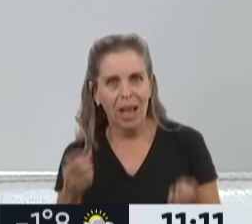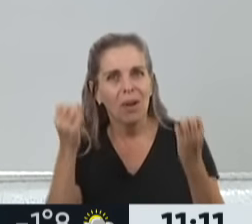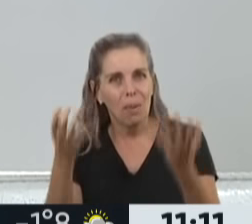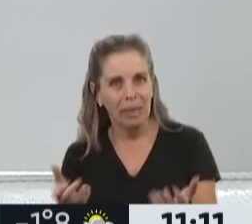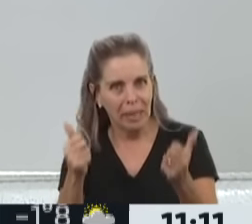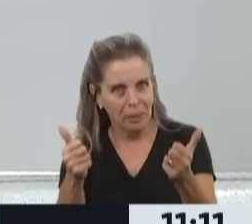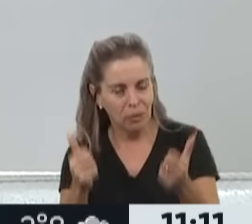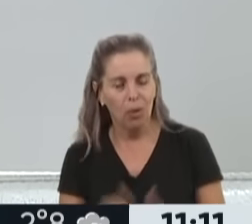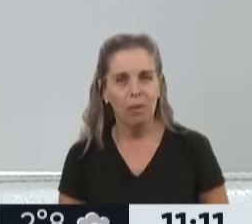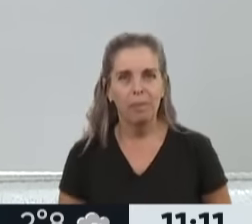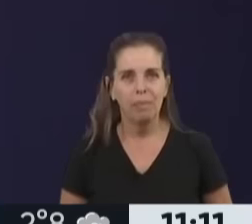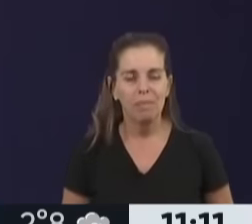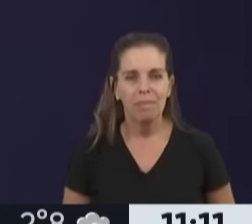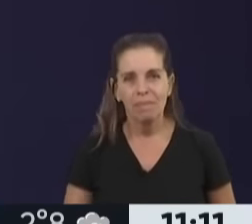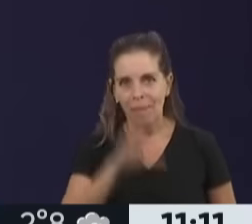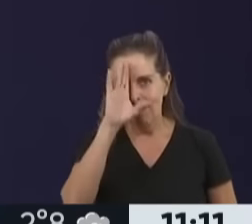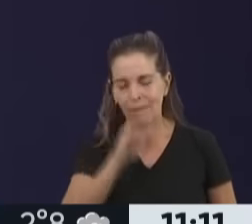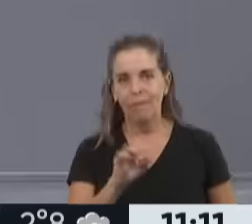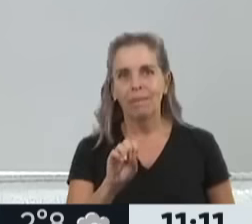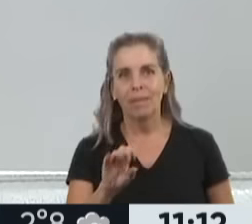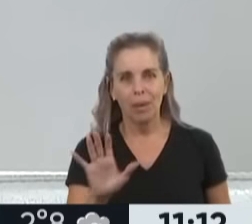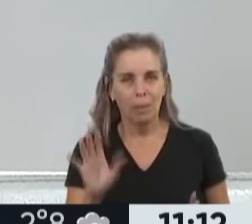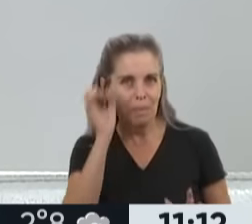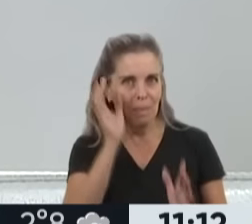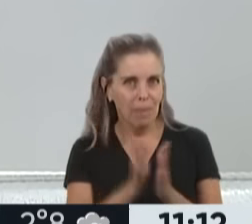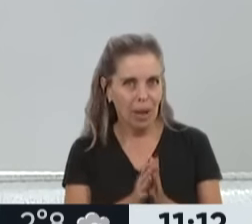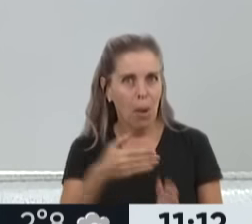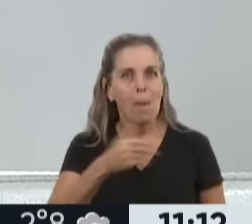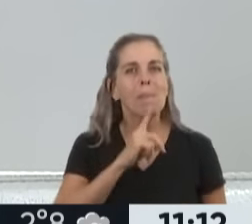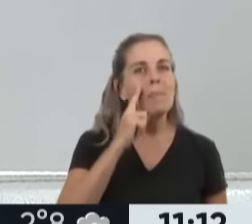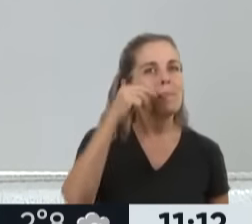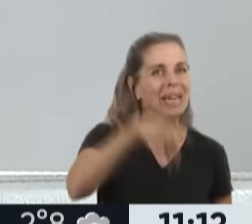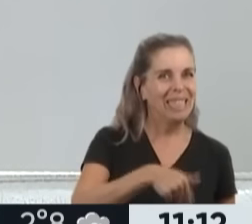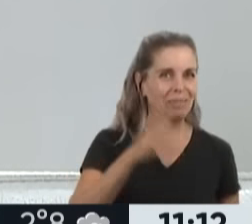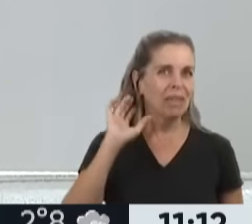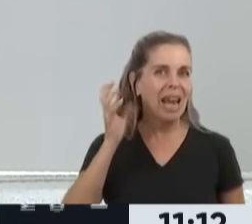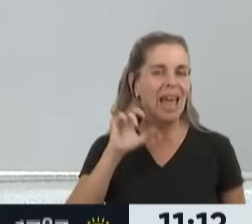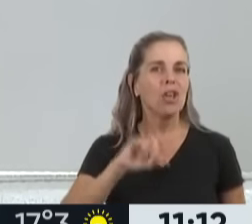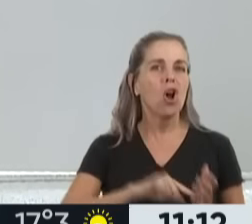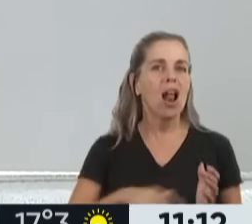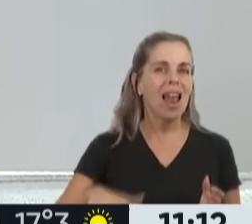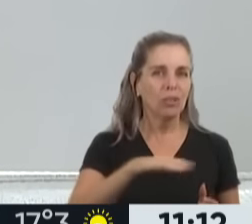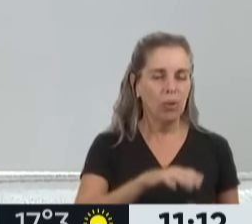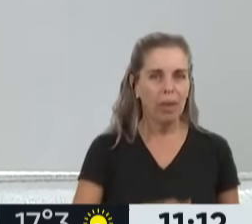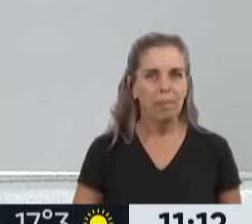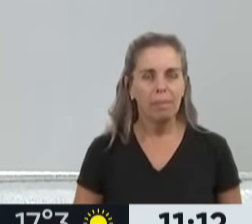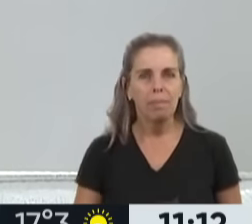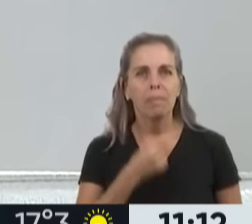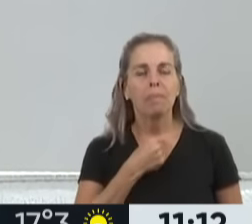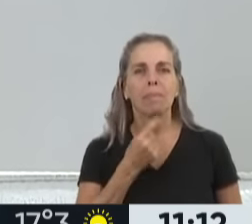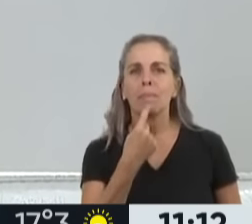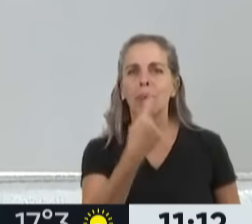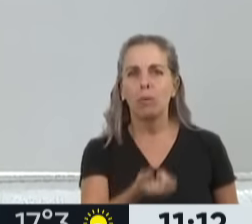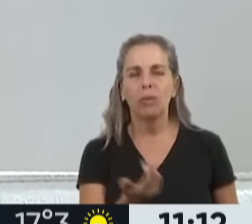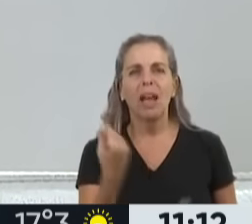cómo te vao bien no me acordaba tu nombre perdóname no hay problema Martín Fernández para radio de la ciudad quería consultarte qué impulsó